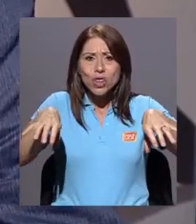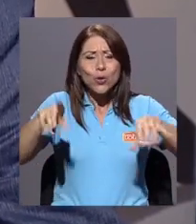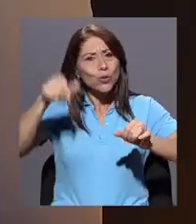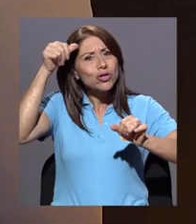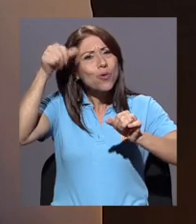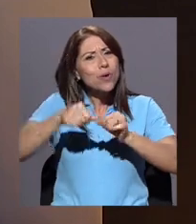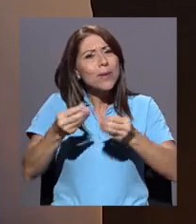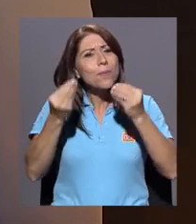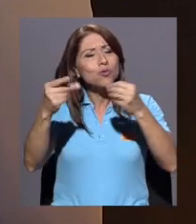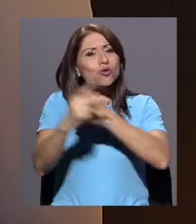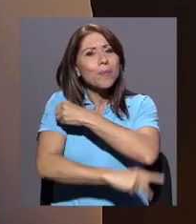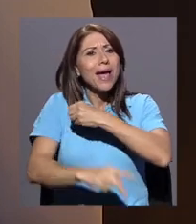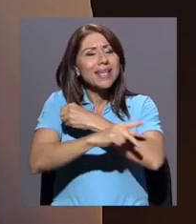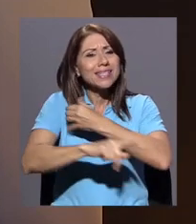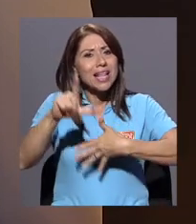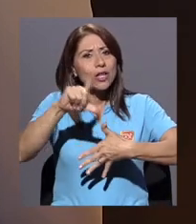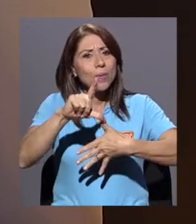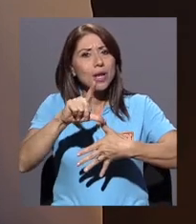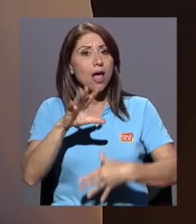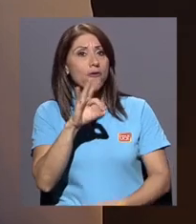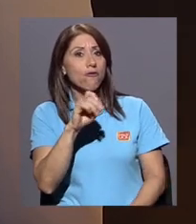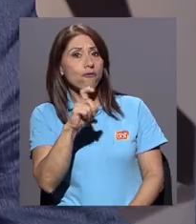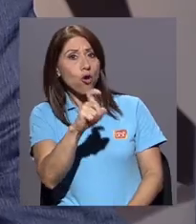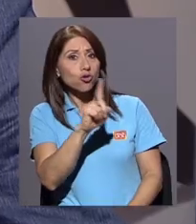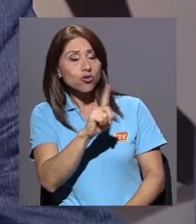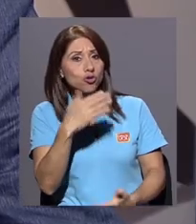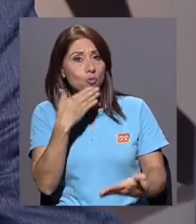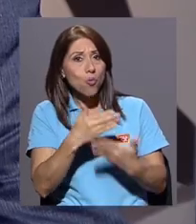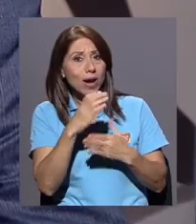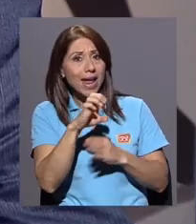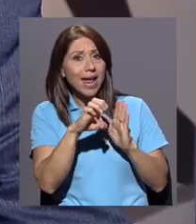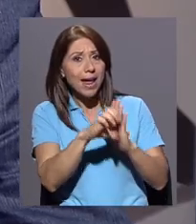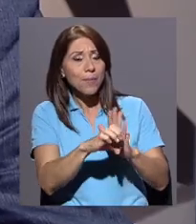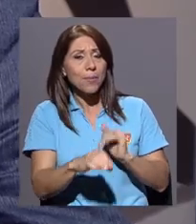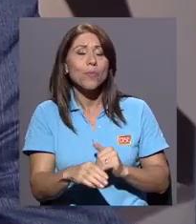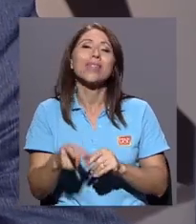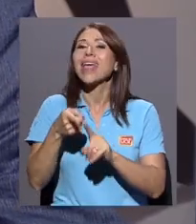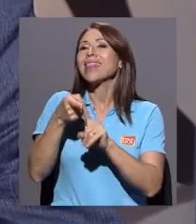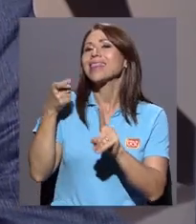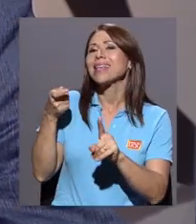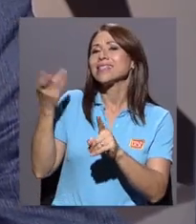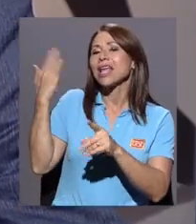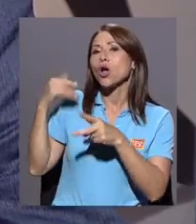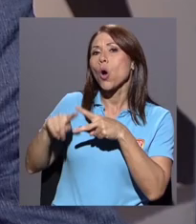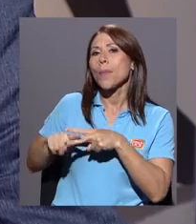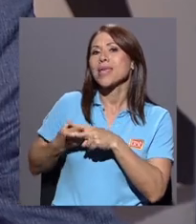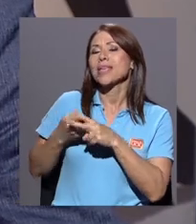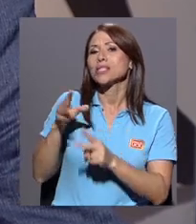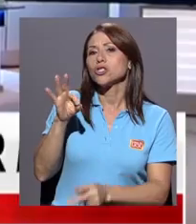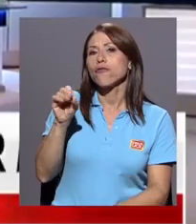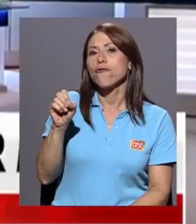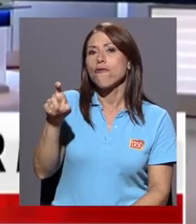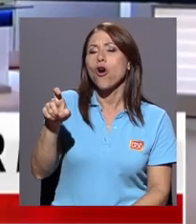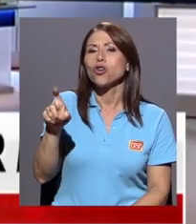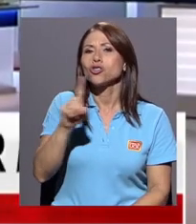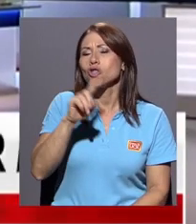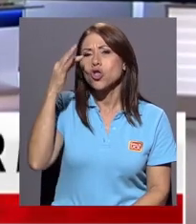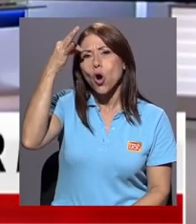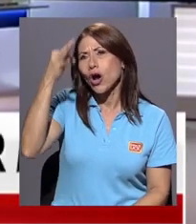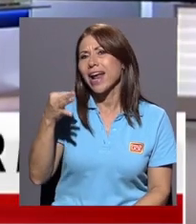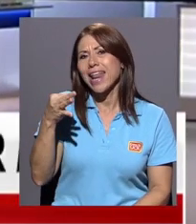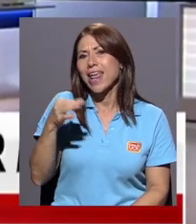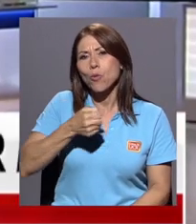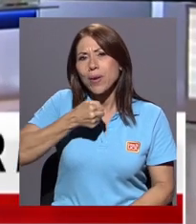países latinoamericanos. Fox no es un buen ejemplo de eso. Fox está desde su comienzo, digamos, no cree en un periodismo, a